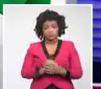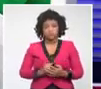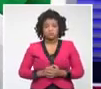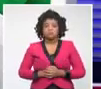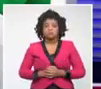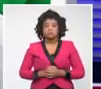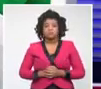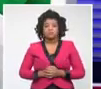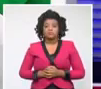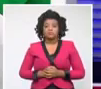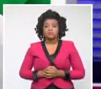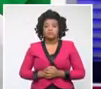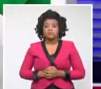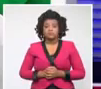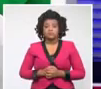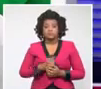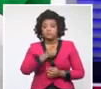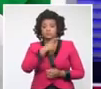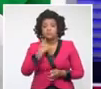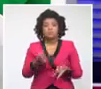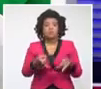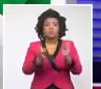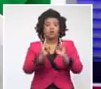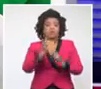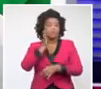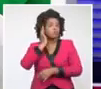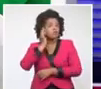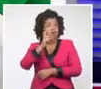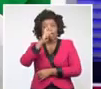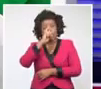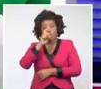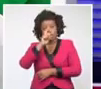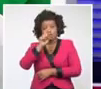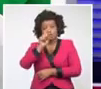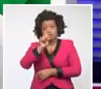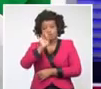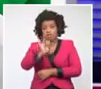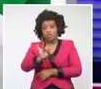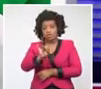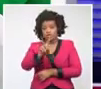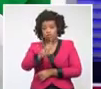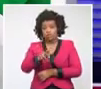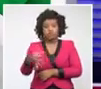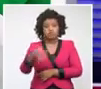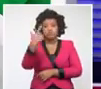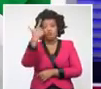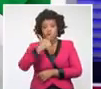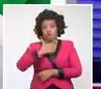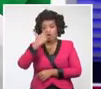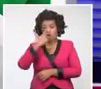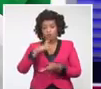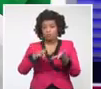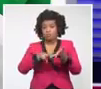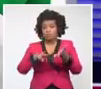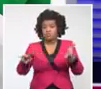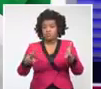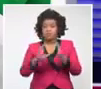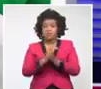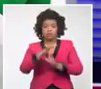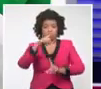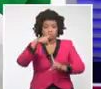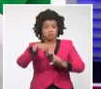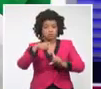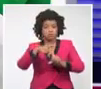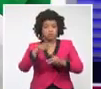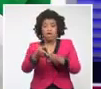Fallece una paciente de 72 años de edad del municipio de Los Arabos, en la provincia de La Habana, de Matanzas,